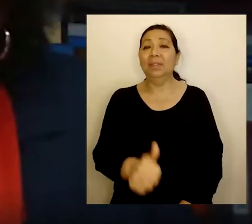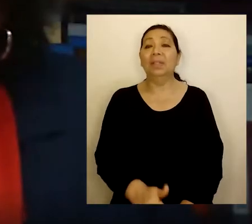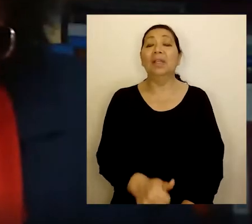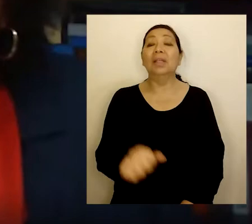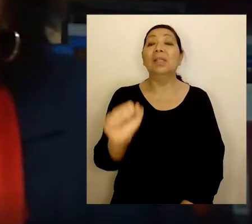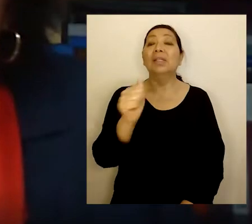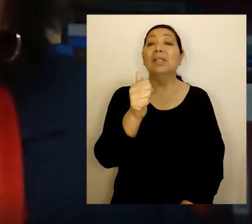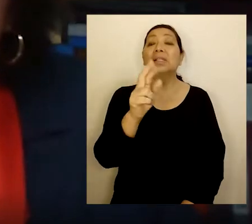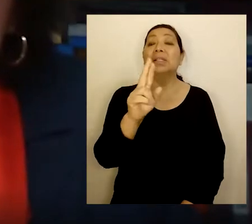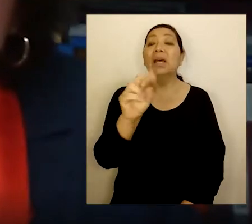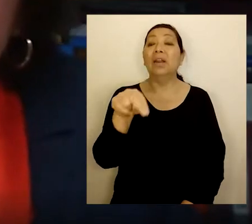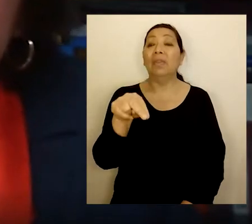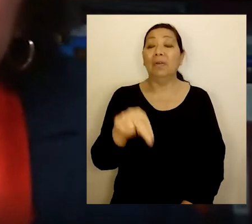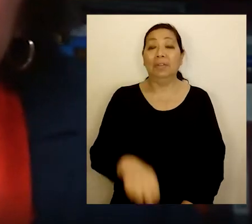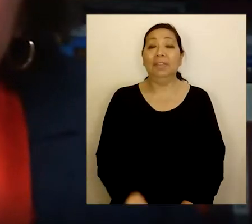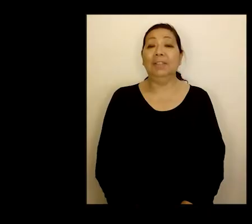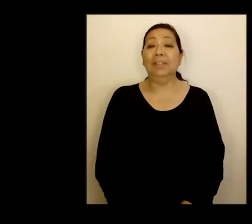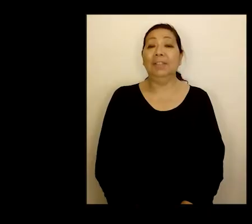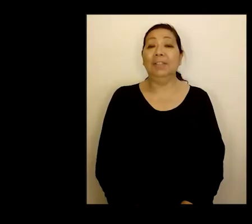José Pizardo.